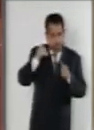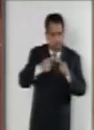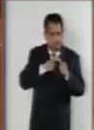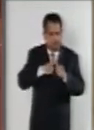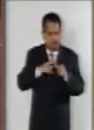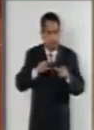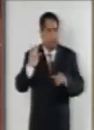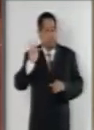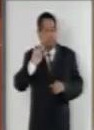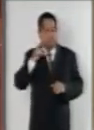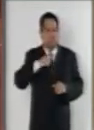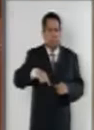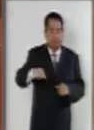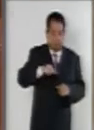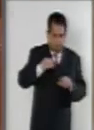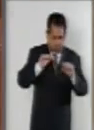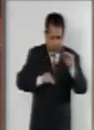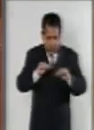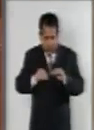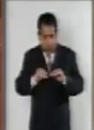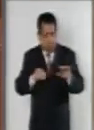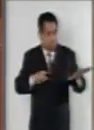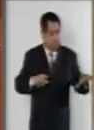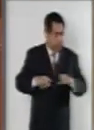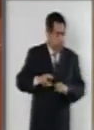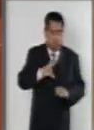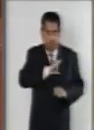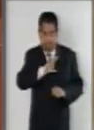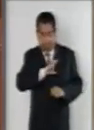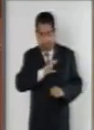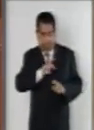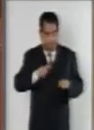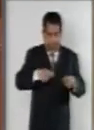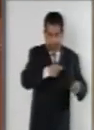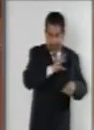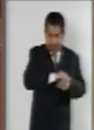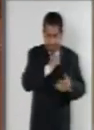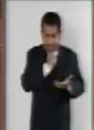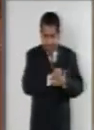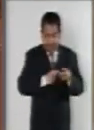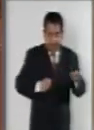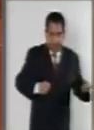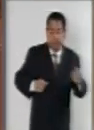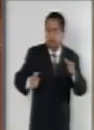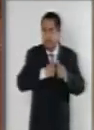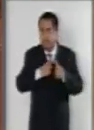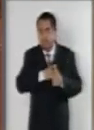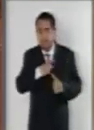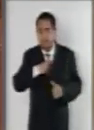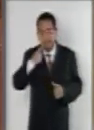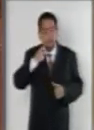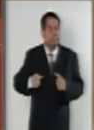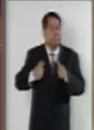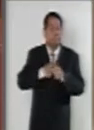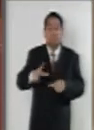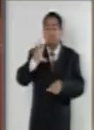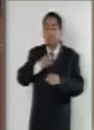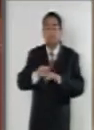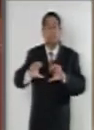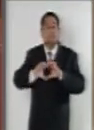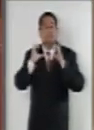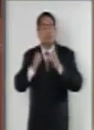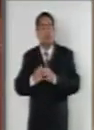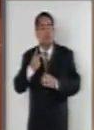en el caso de que afecten bienes propiedad de la nación, se deba contar con la autorización del